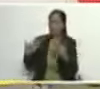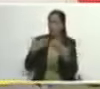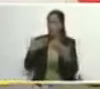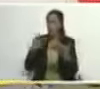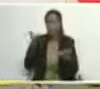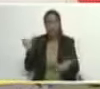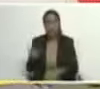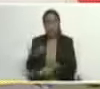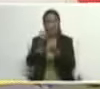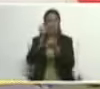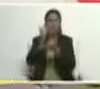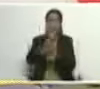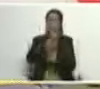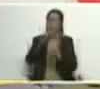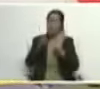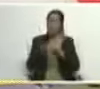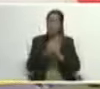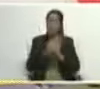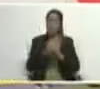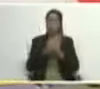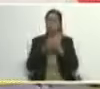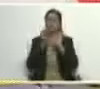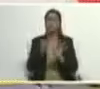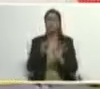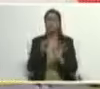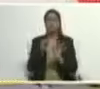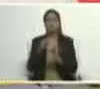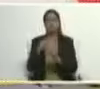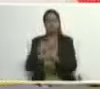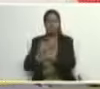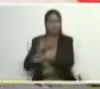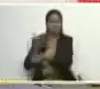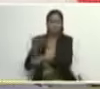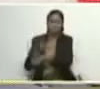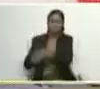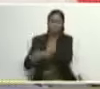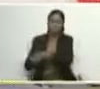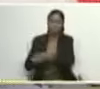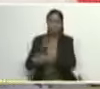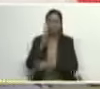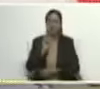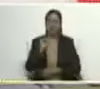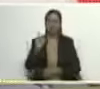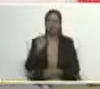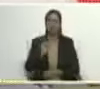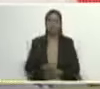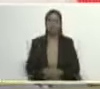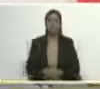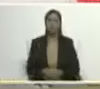recuperación integral de nuestra hermana República de Haití. Así que